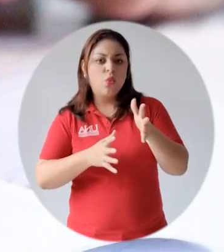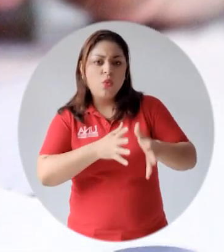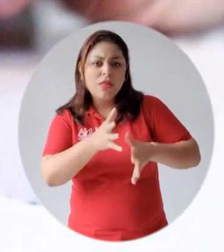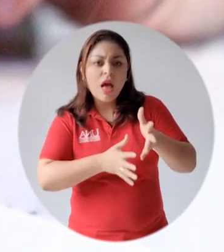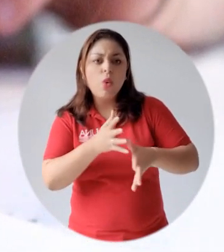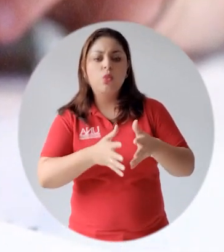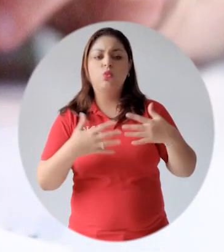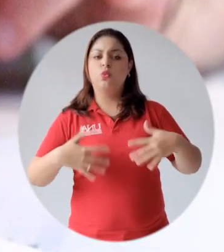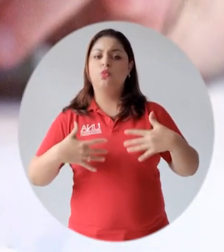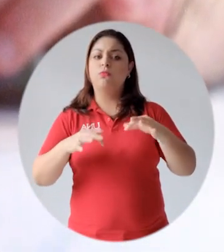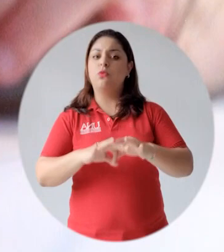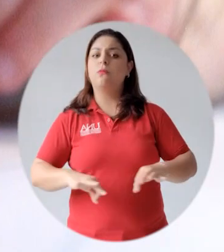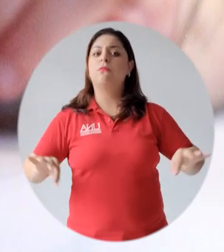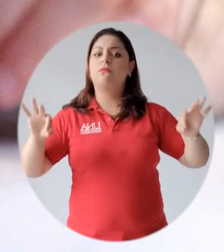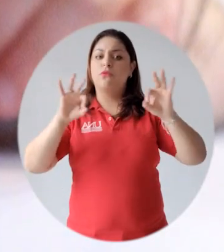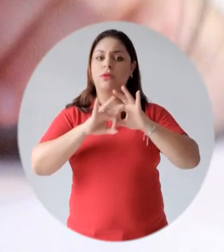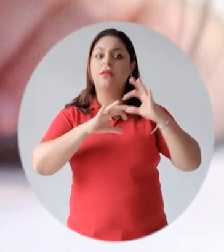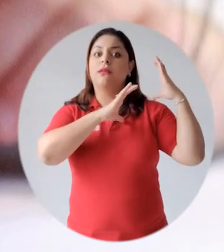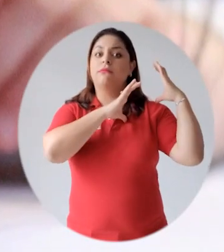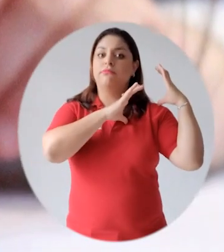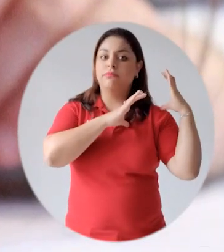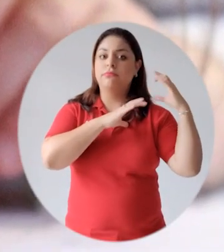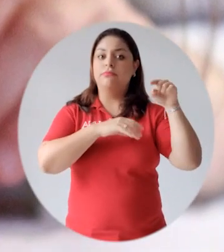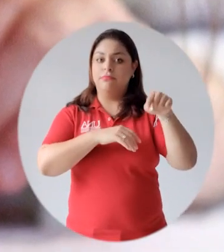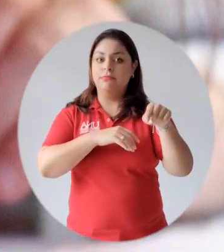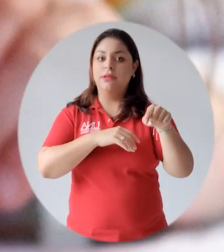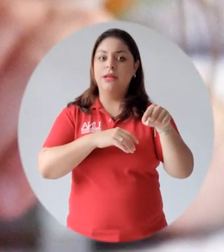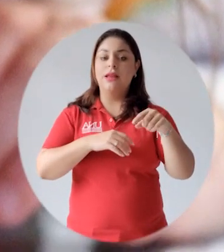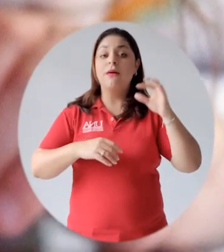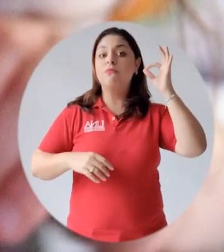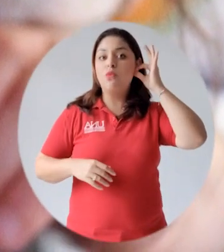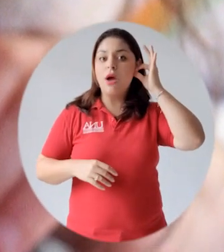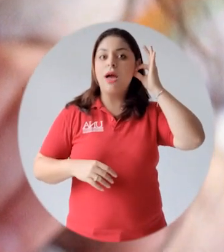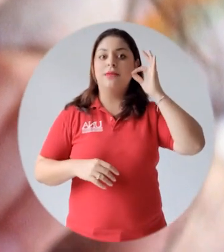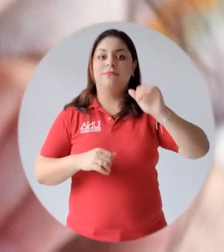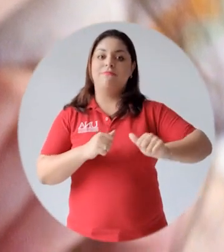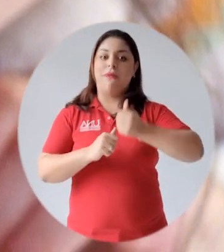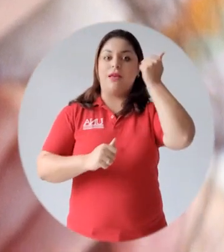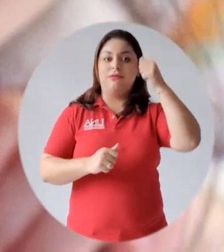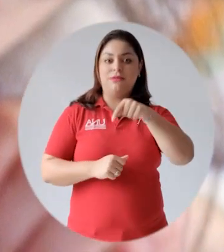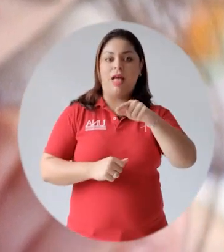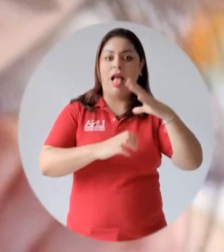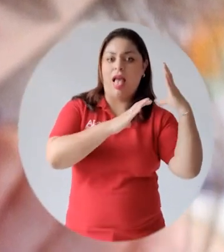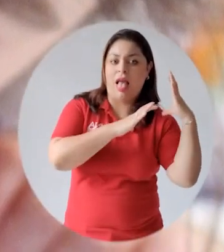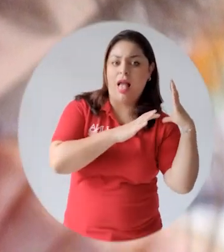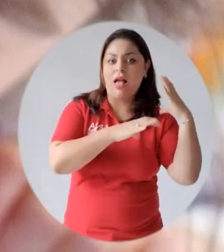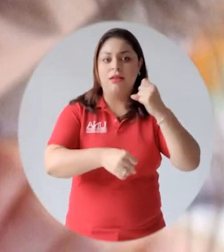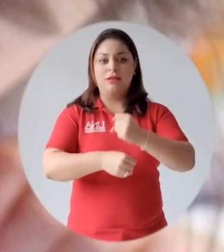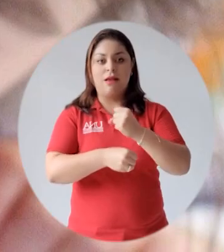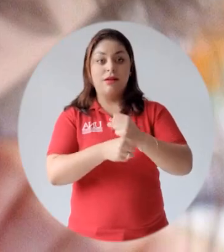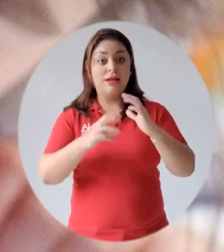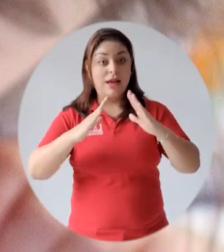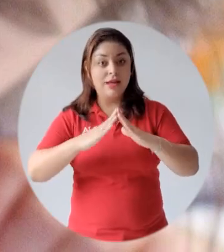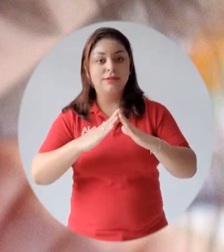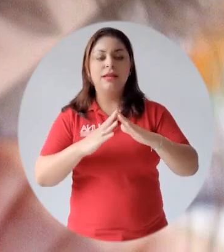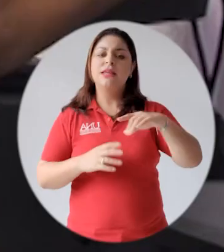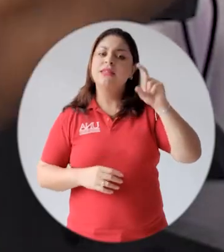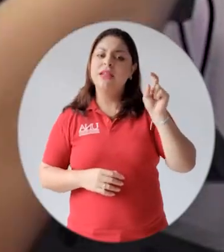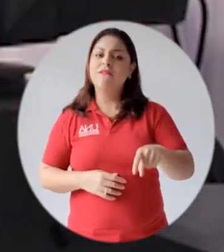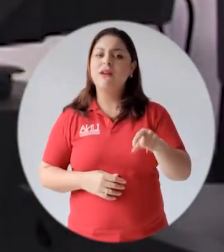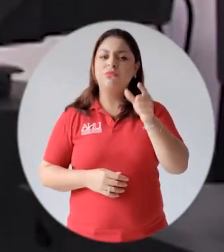es más importante, está recargado y lo vemos con los datos de la encuesta en las mujeres mayoritariamente y tenemos que ver hacia